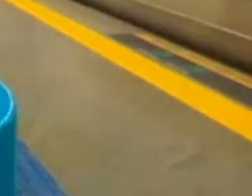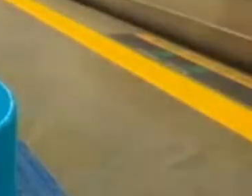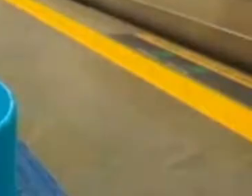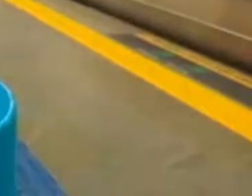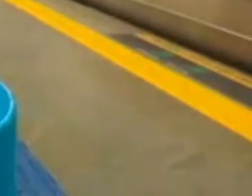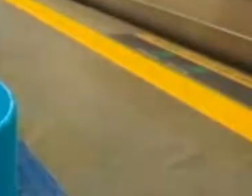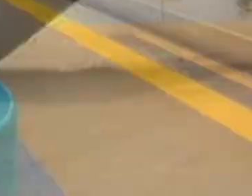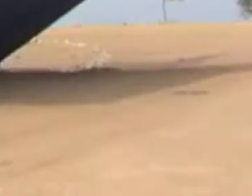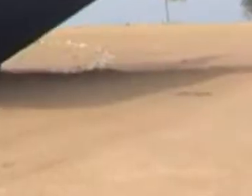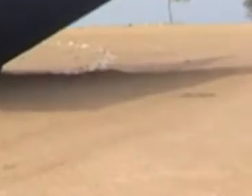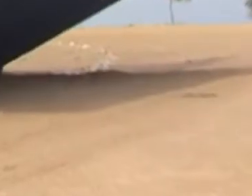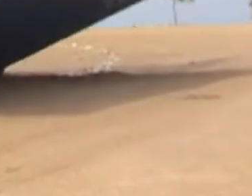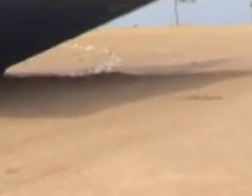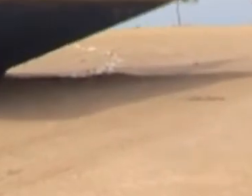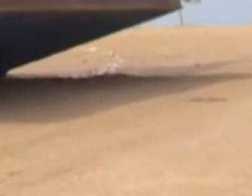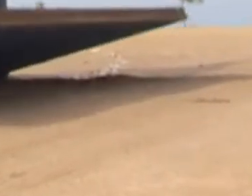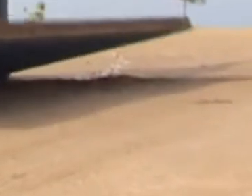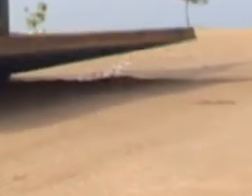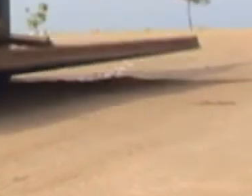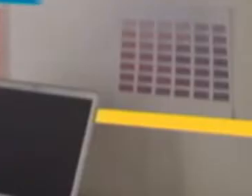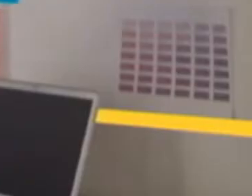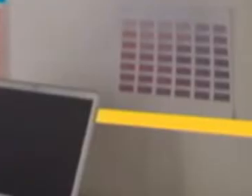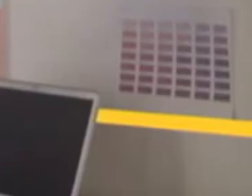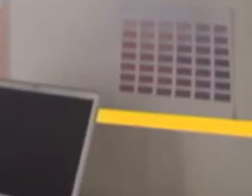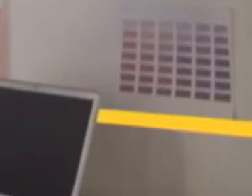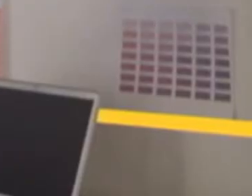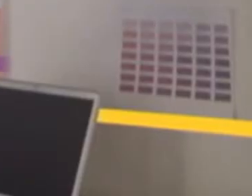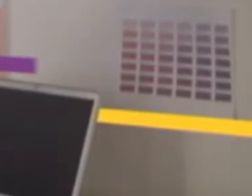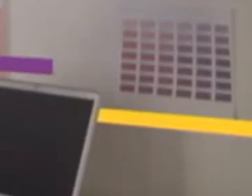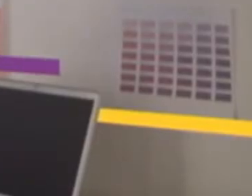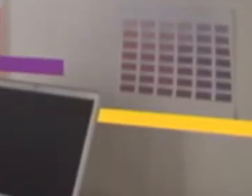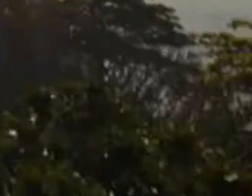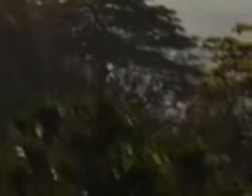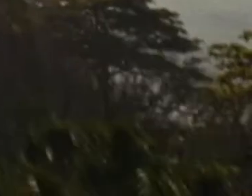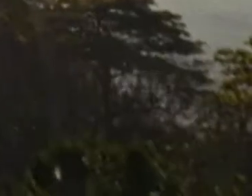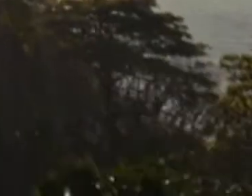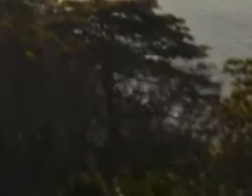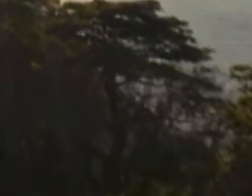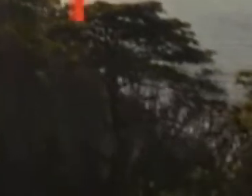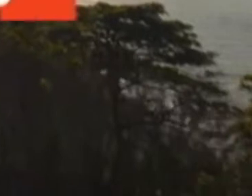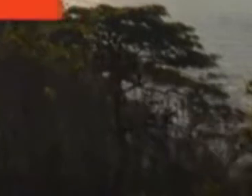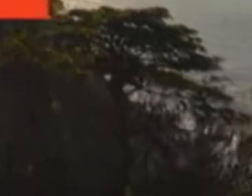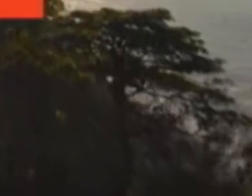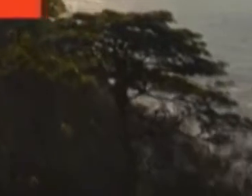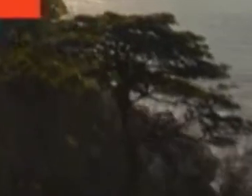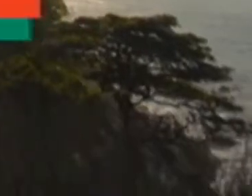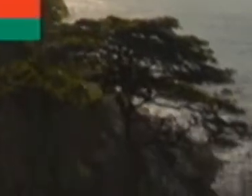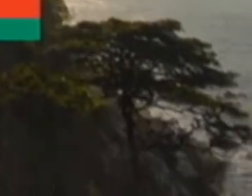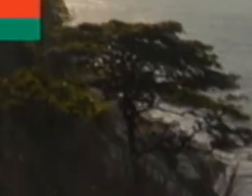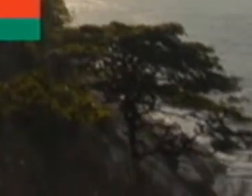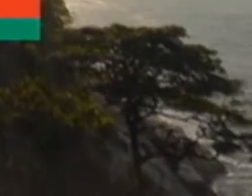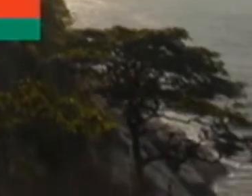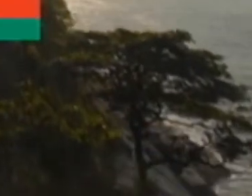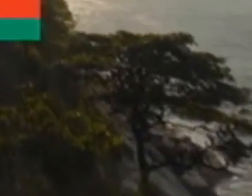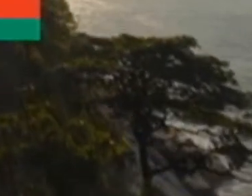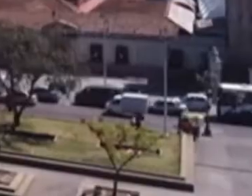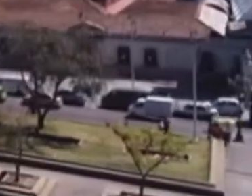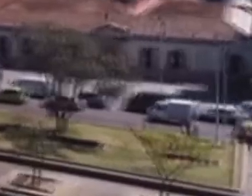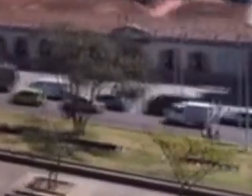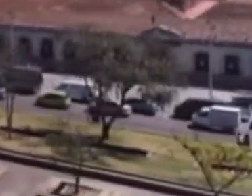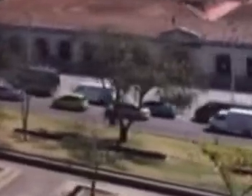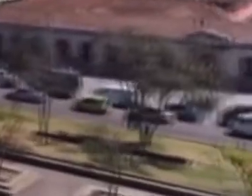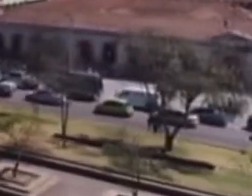a Latinoamérica. Emprendimientos novedosos con enorme impacto socioeconómico. Economía creativa,